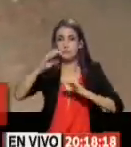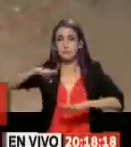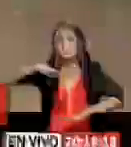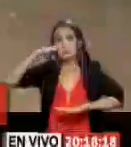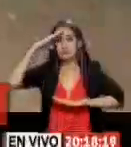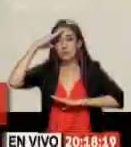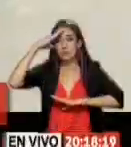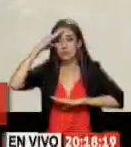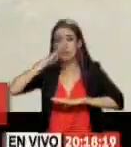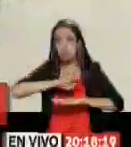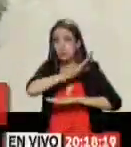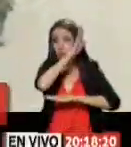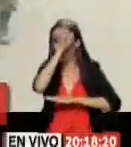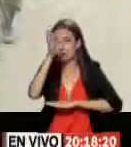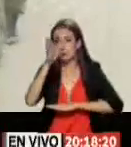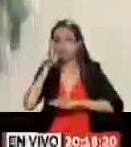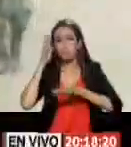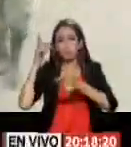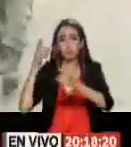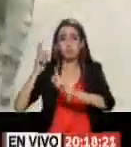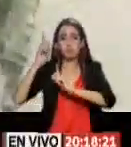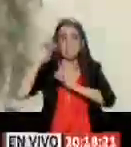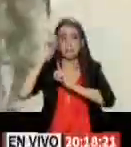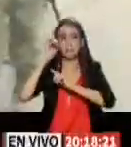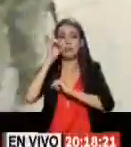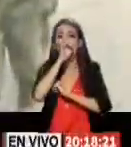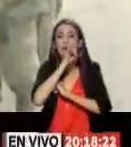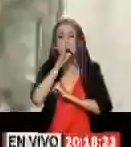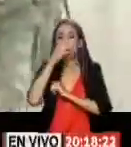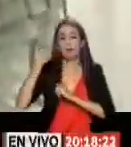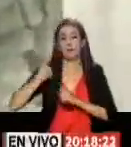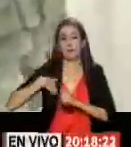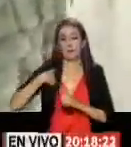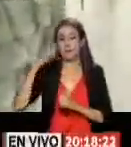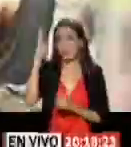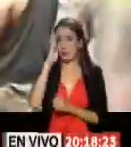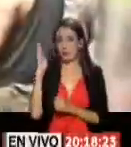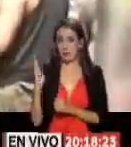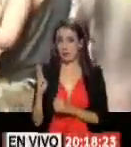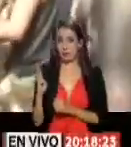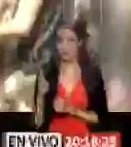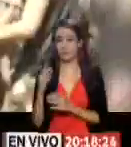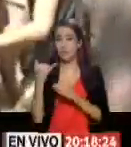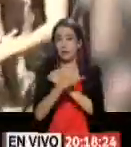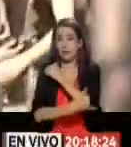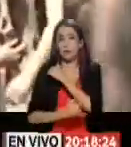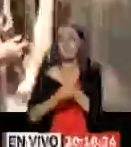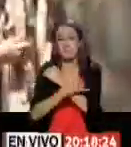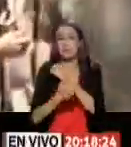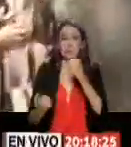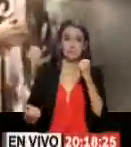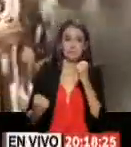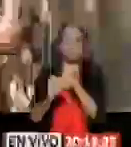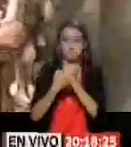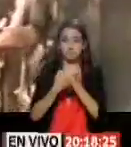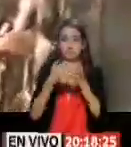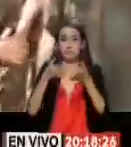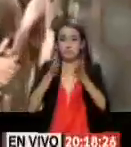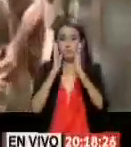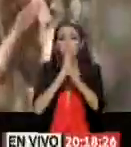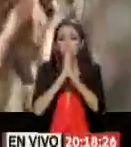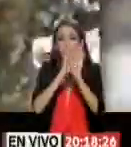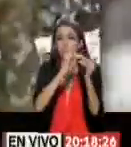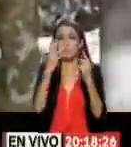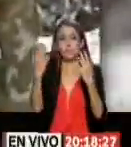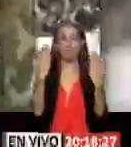se movilizaron a la zona de combate. Estados Unidos, Argentina, Brasil y Chile, países garantes en este conflicto, solicitaron que